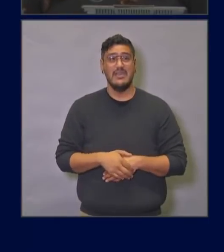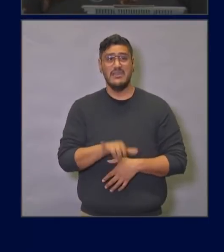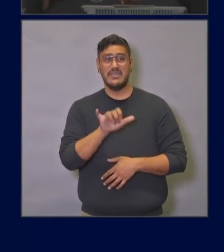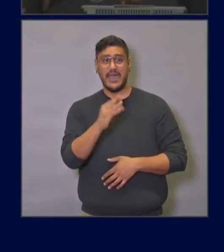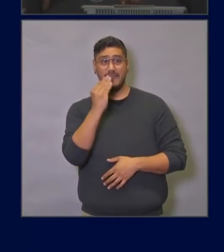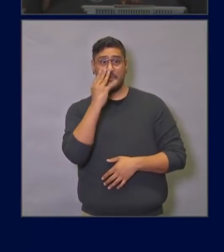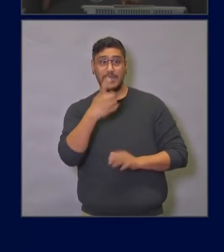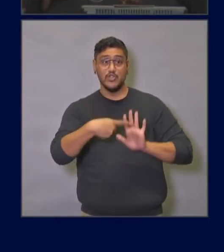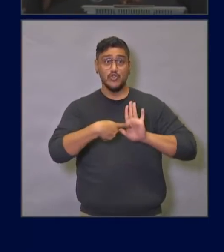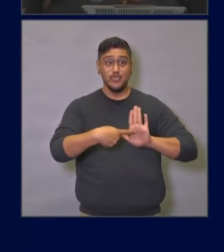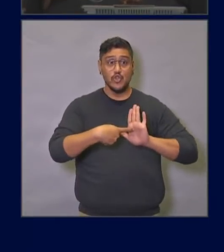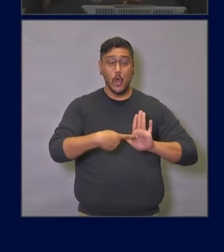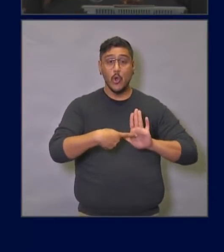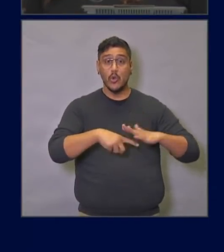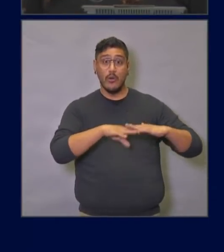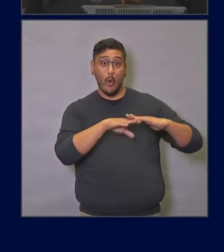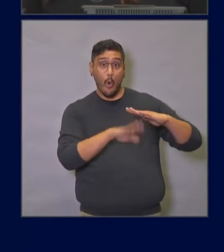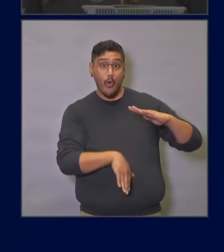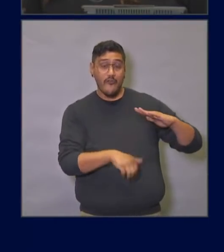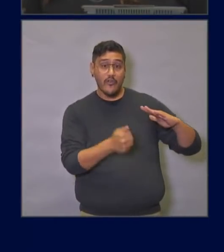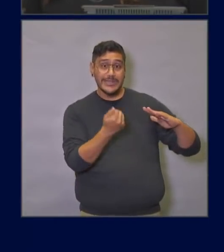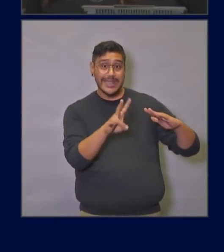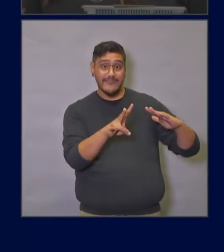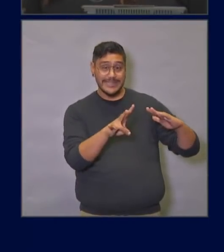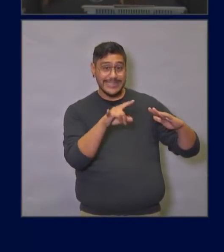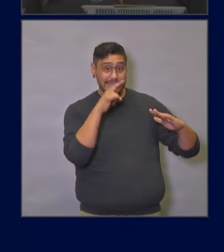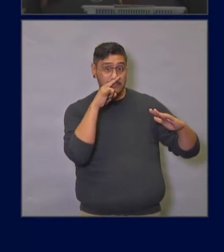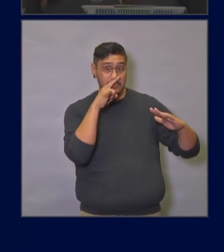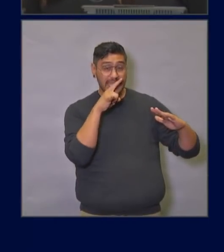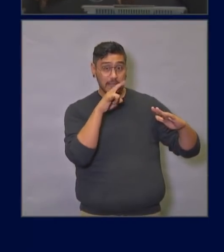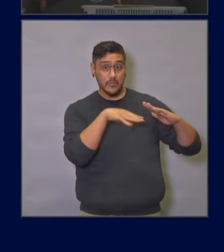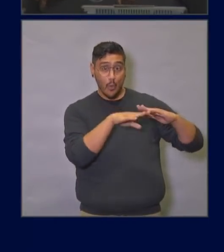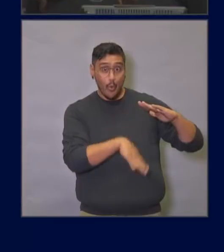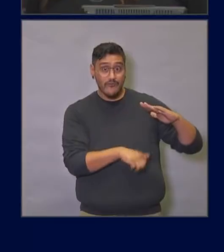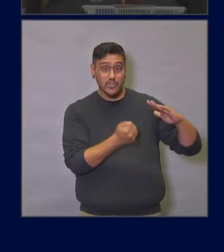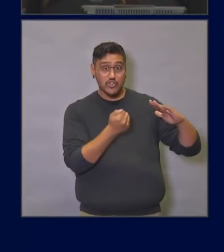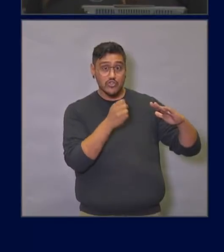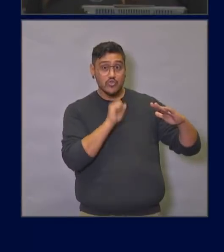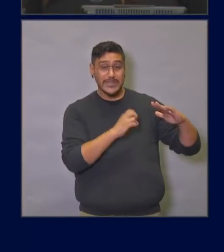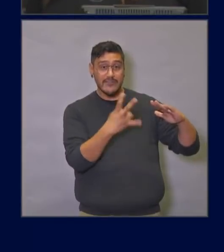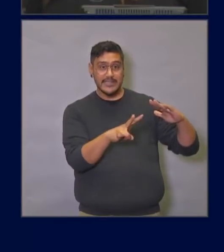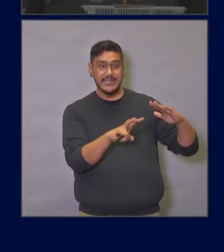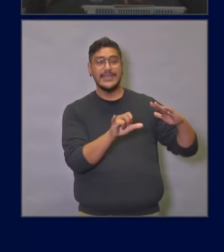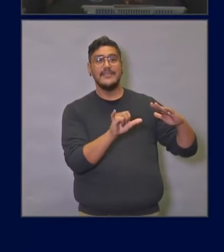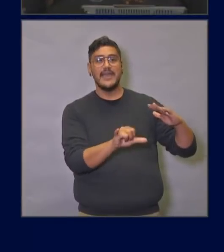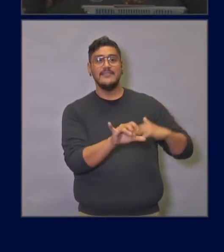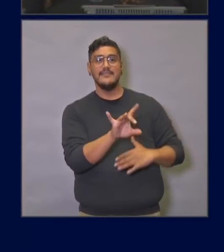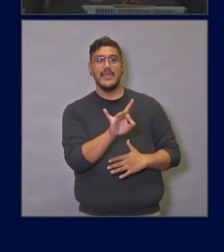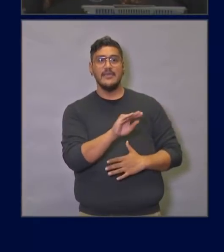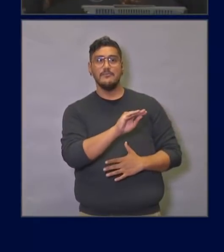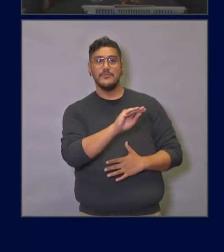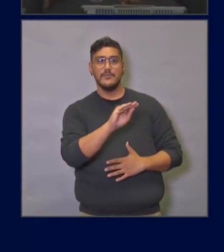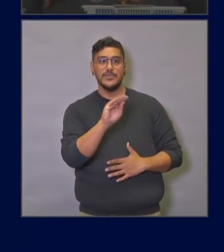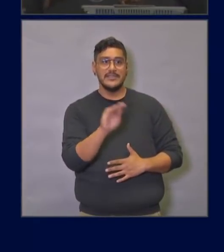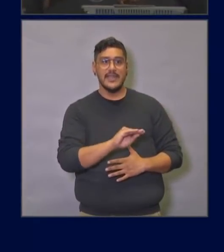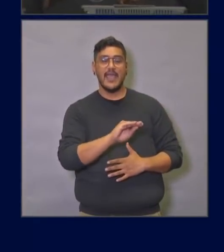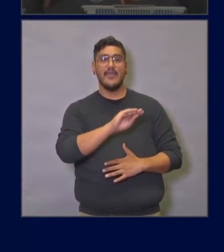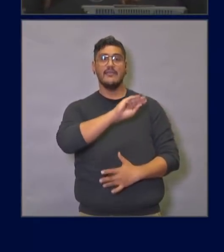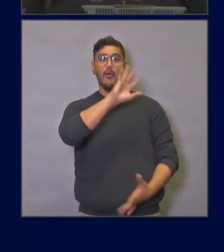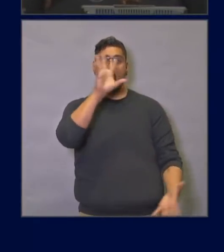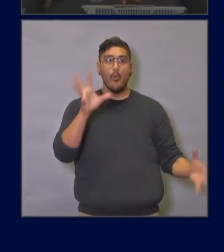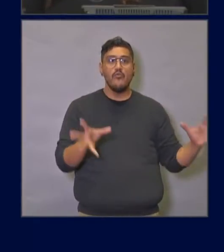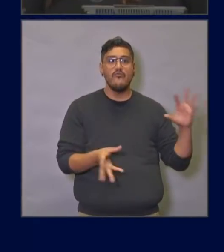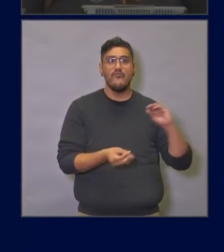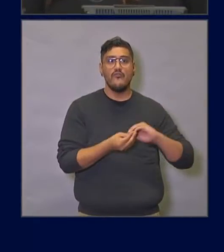datos muestran que los niños menores de 17 años representan el 8% del total de casos de COVID-19 en el